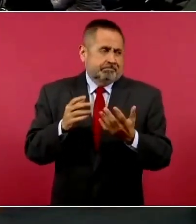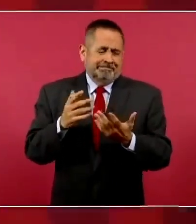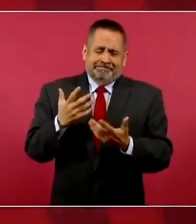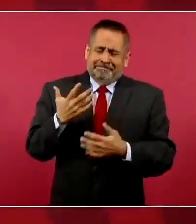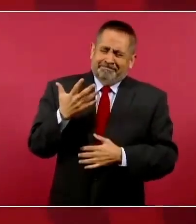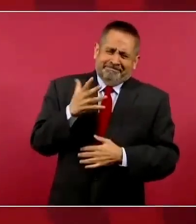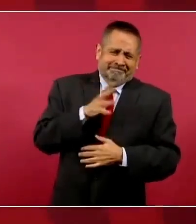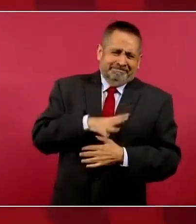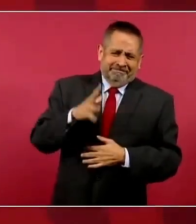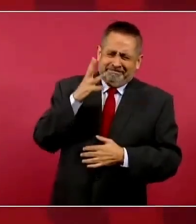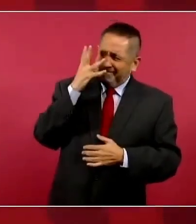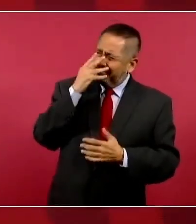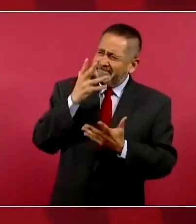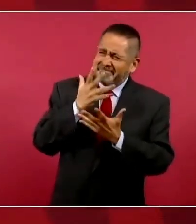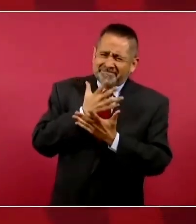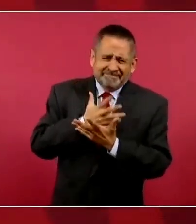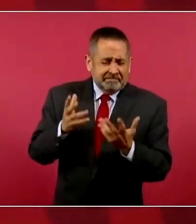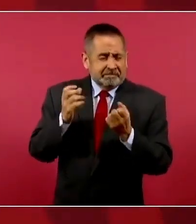una cosa